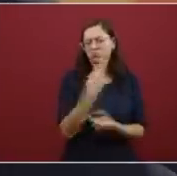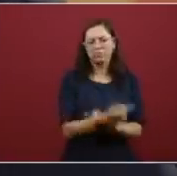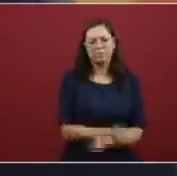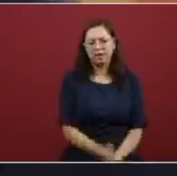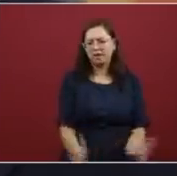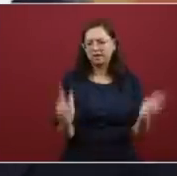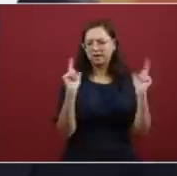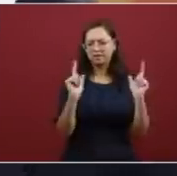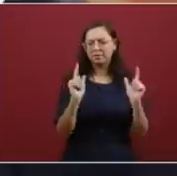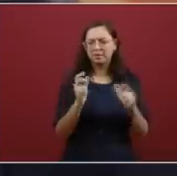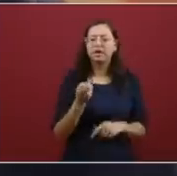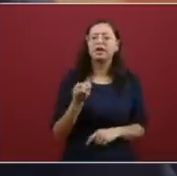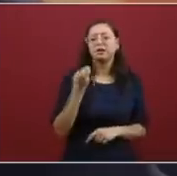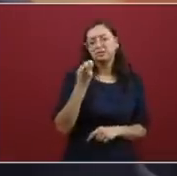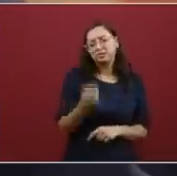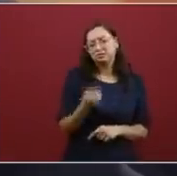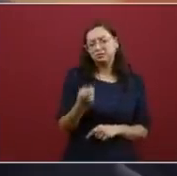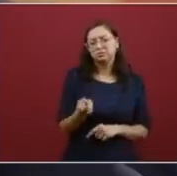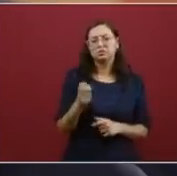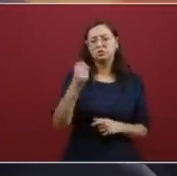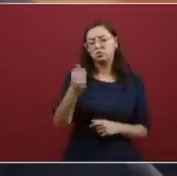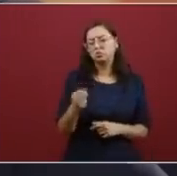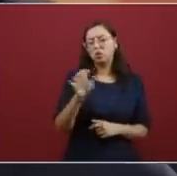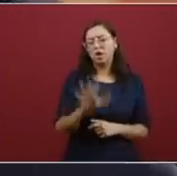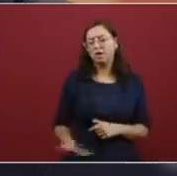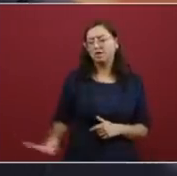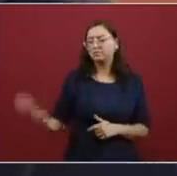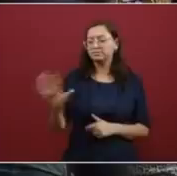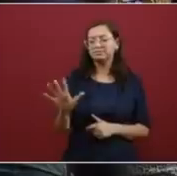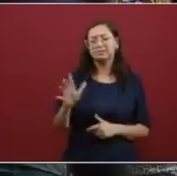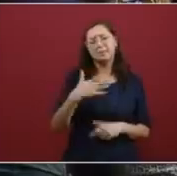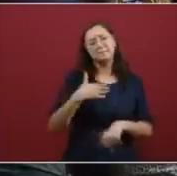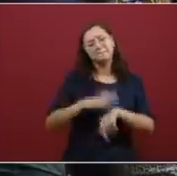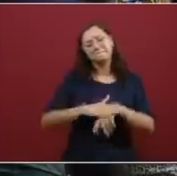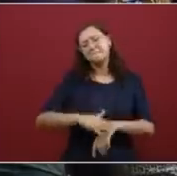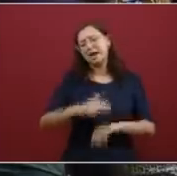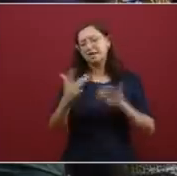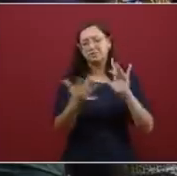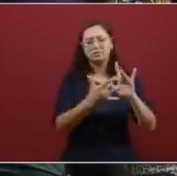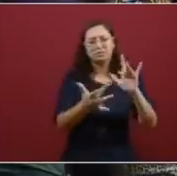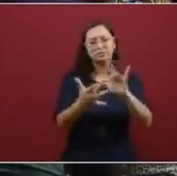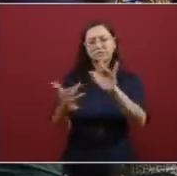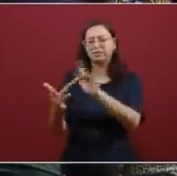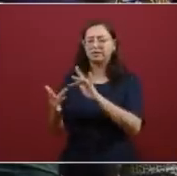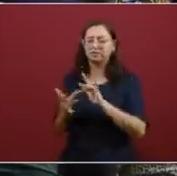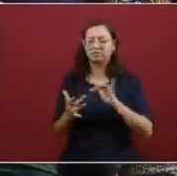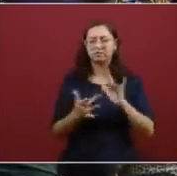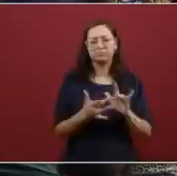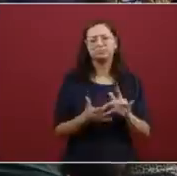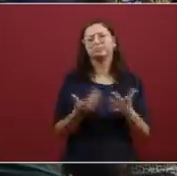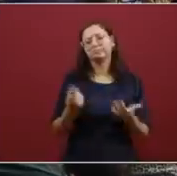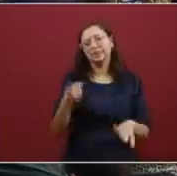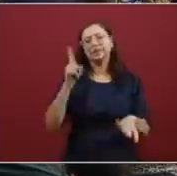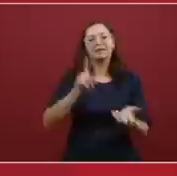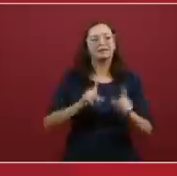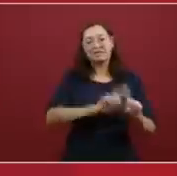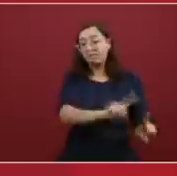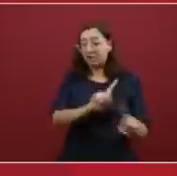para comunicar mejor al sureste. Esto incluye lo del Tren Maya.